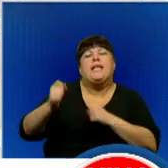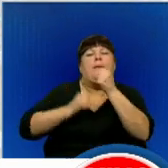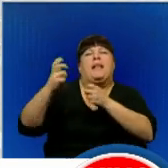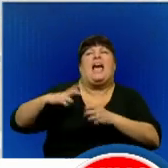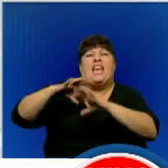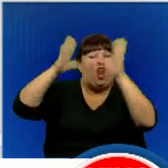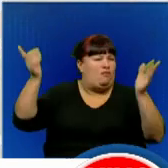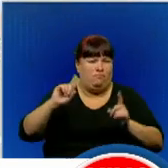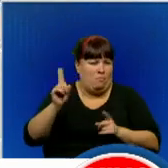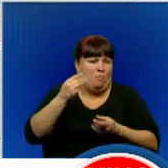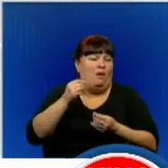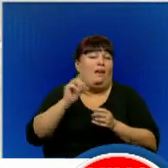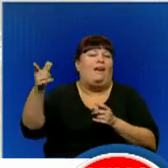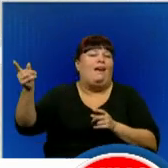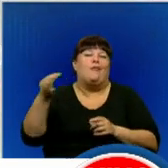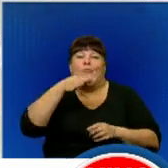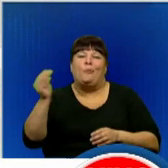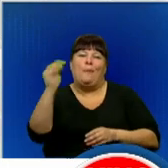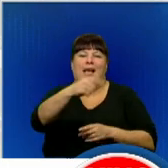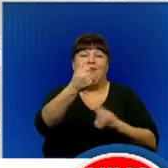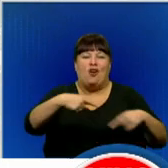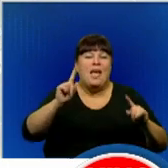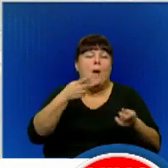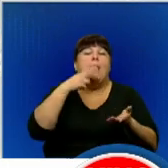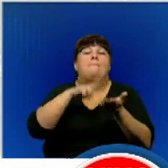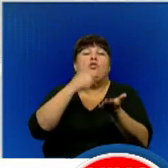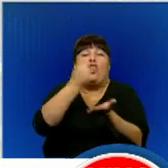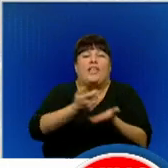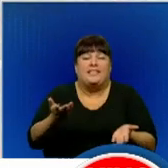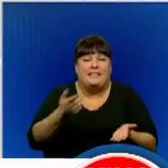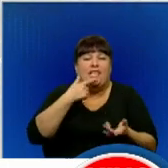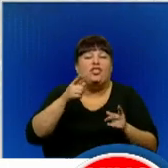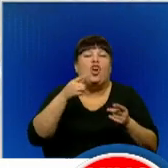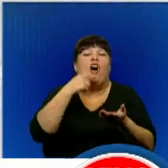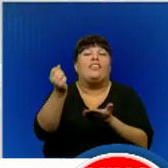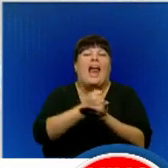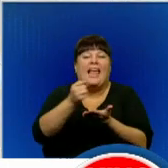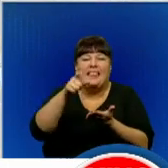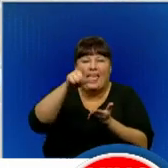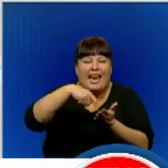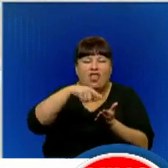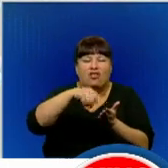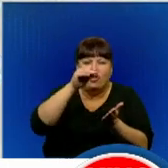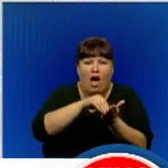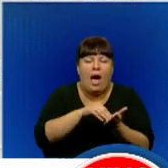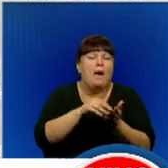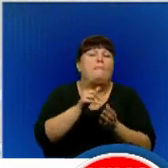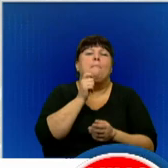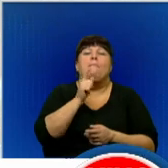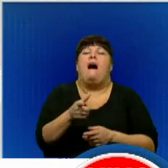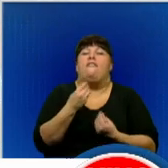empresariales porque lo traslada como el impuesto al sello por ejemplo en los resúmenes de tarjetas de crédito pero es más